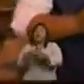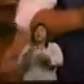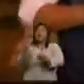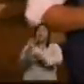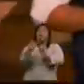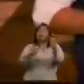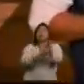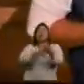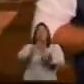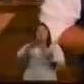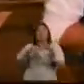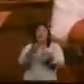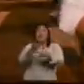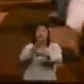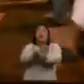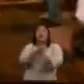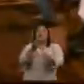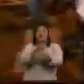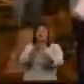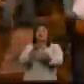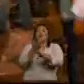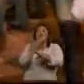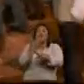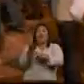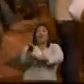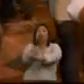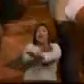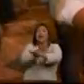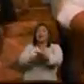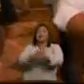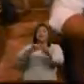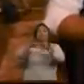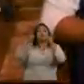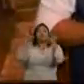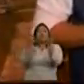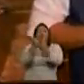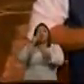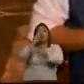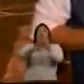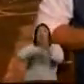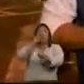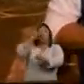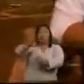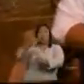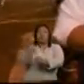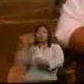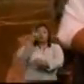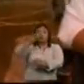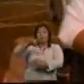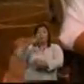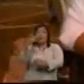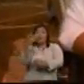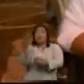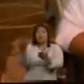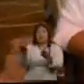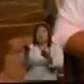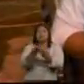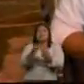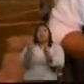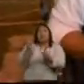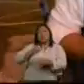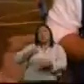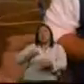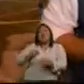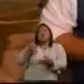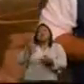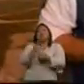ella cumplía las funciones de asambleísta. Esto en los años entre el 2011 y el 2013. Ella detalló en qué eran utilizados